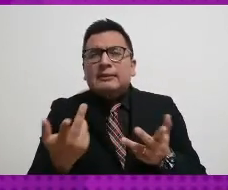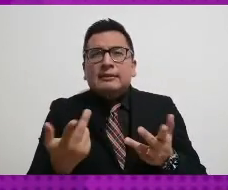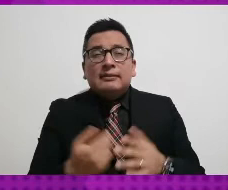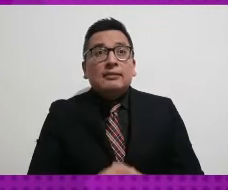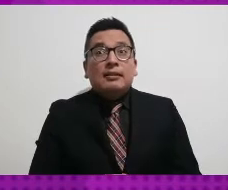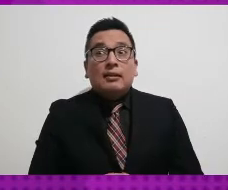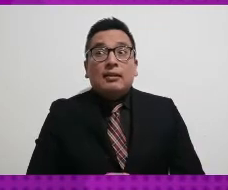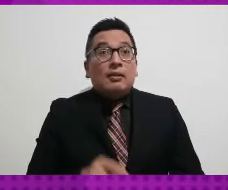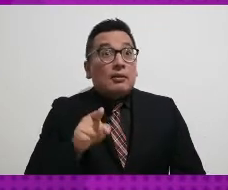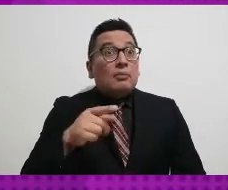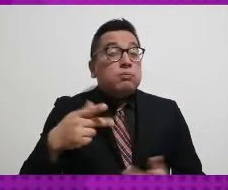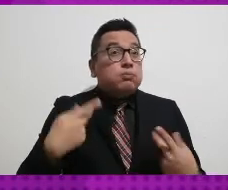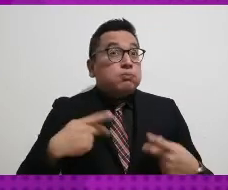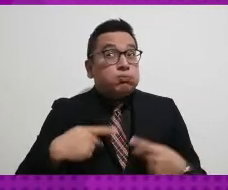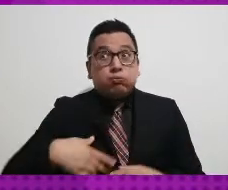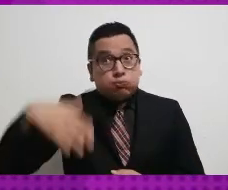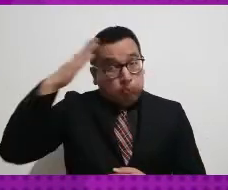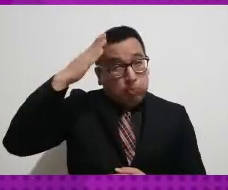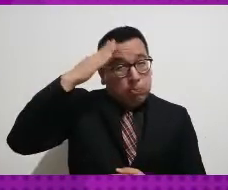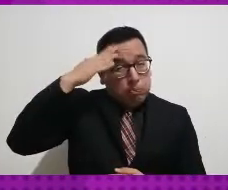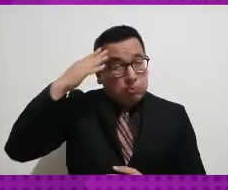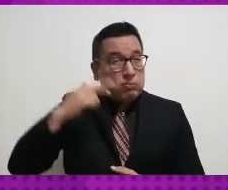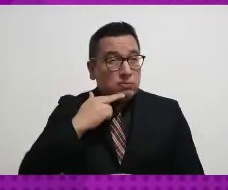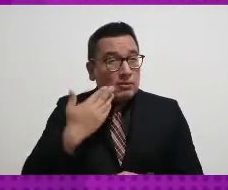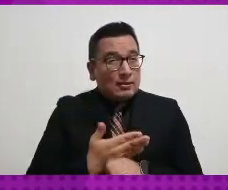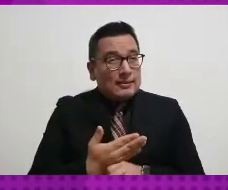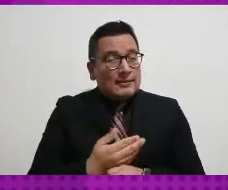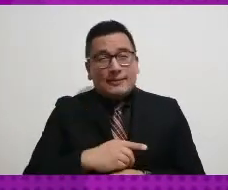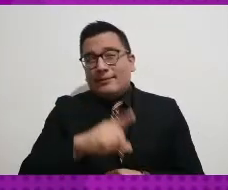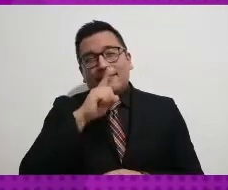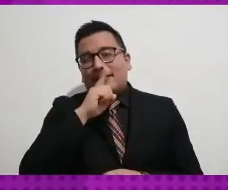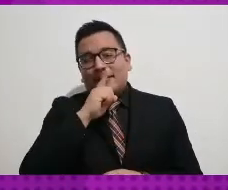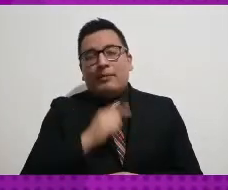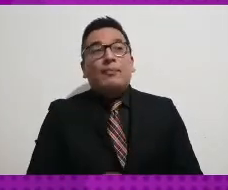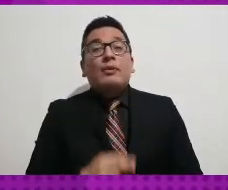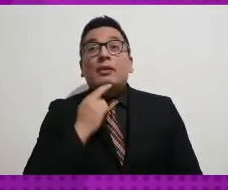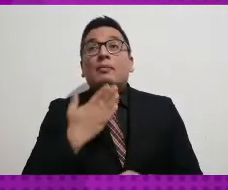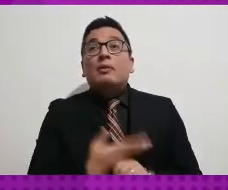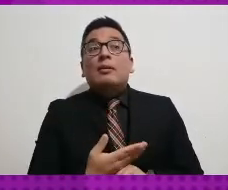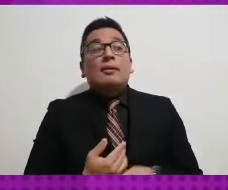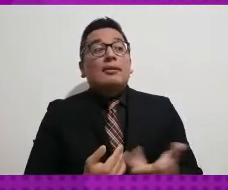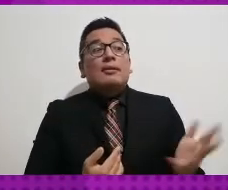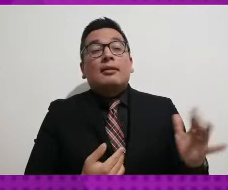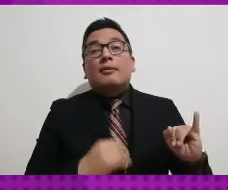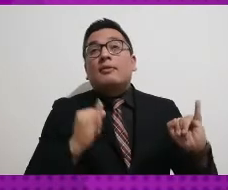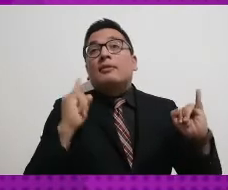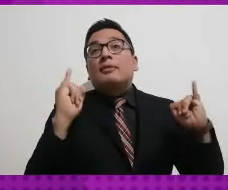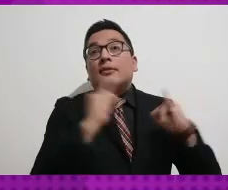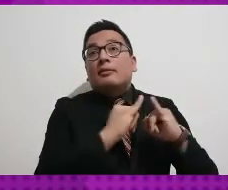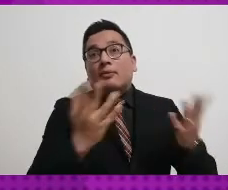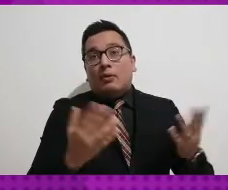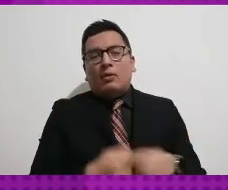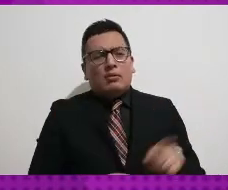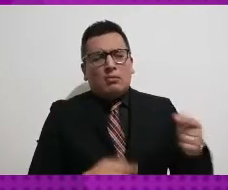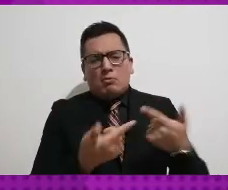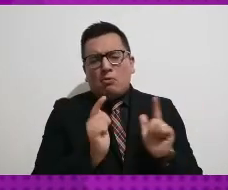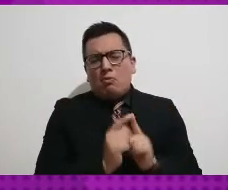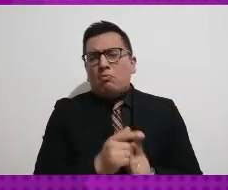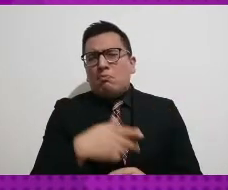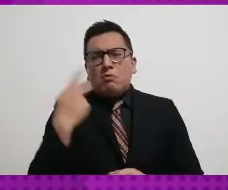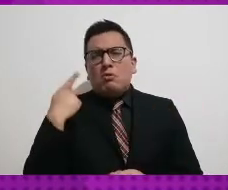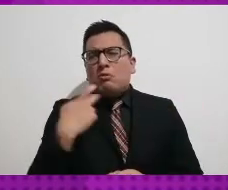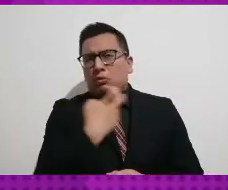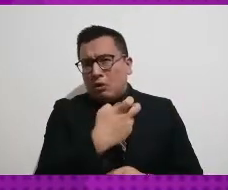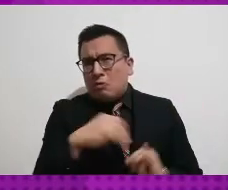me permite, caudillos, sino a instituciones. Y los partidos políticos son instituciones que rigen la vida interna